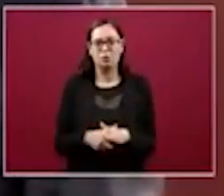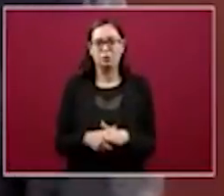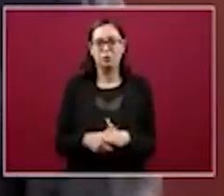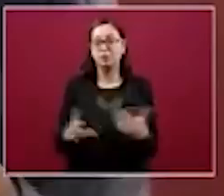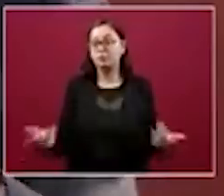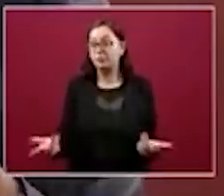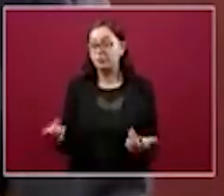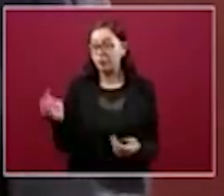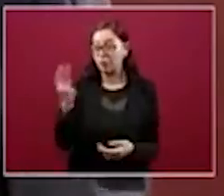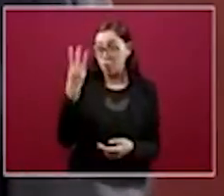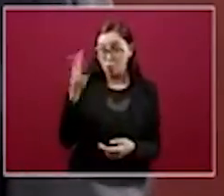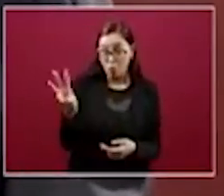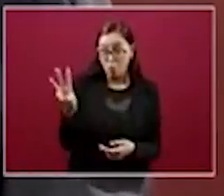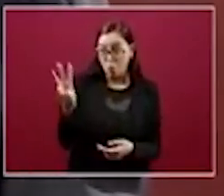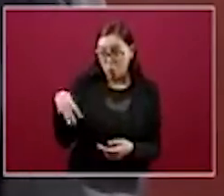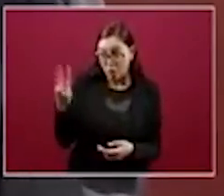Walmart va a invertir